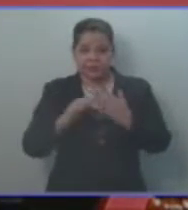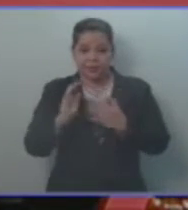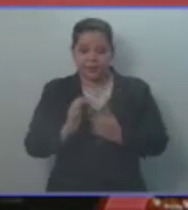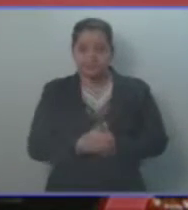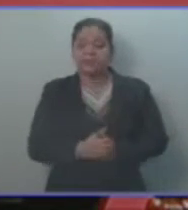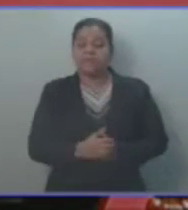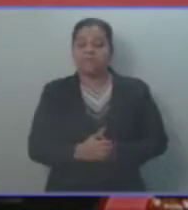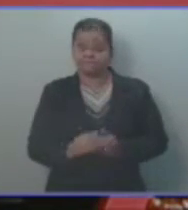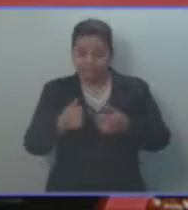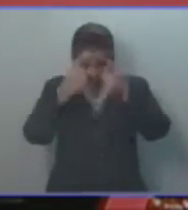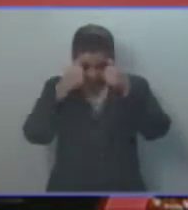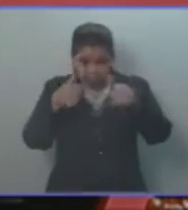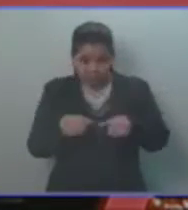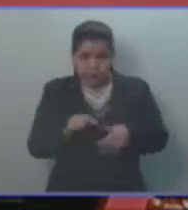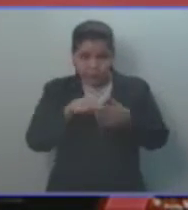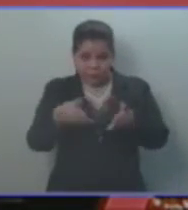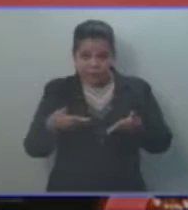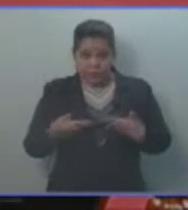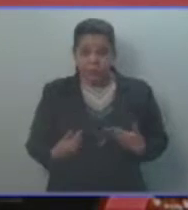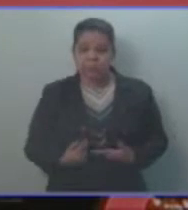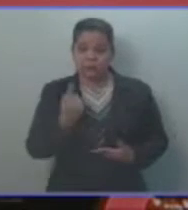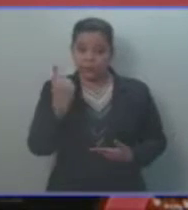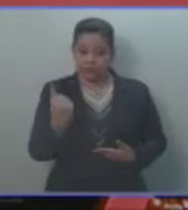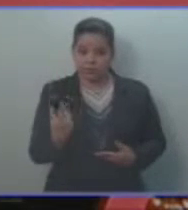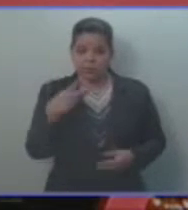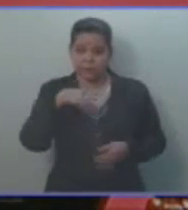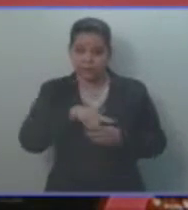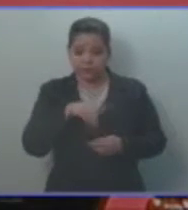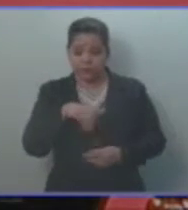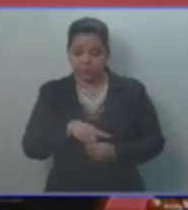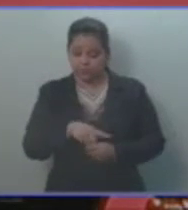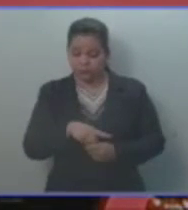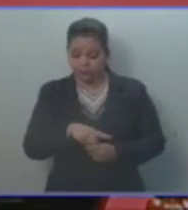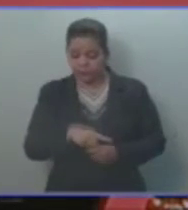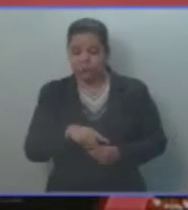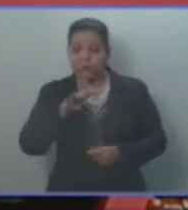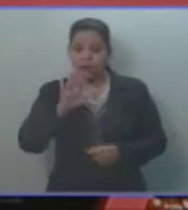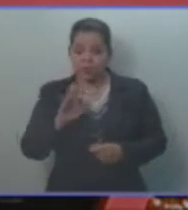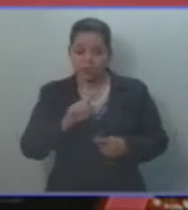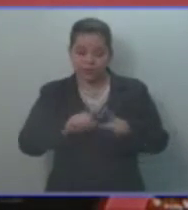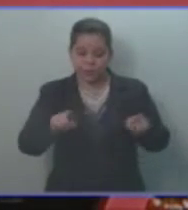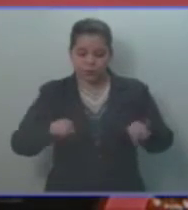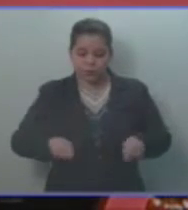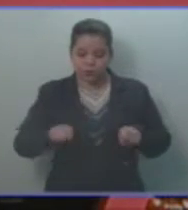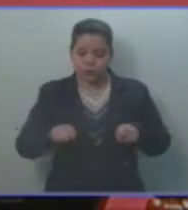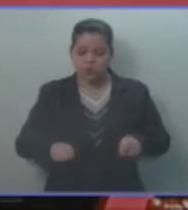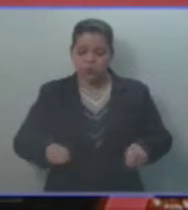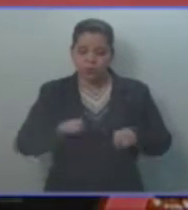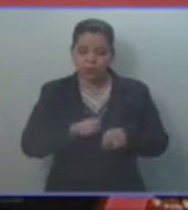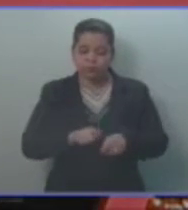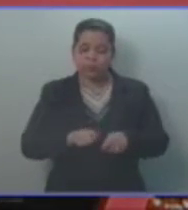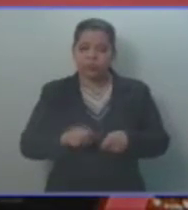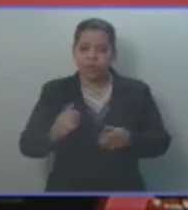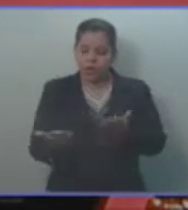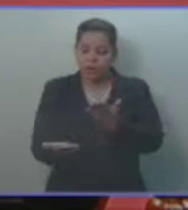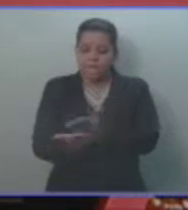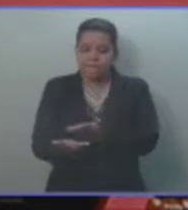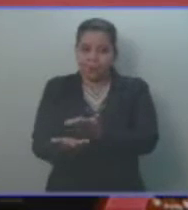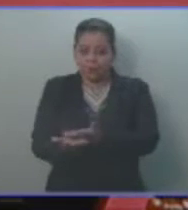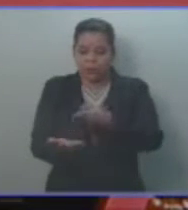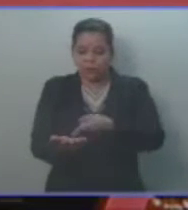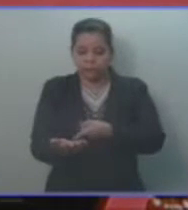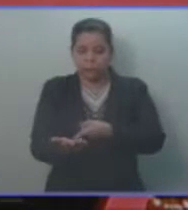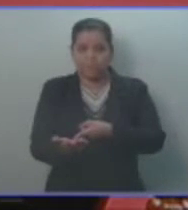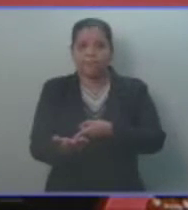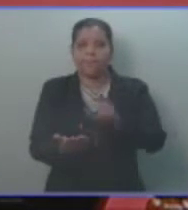a la Convención sobre los Derechos de las Personas con Discapacidad y su protocolo facultativo, y a la